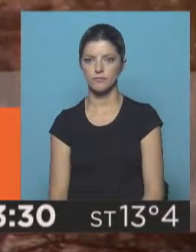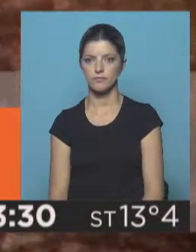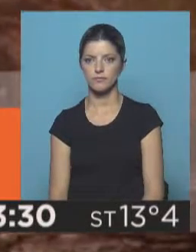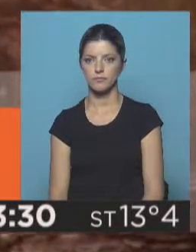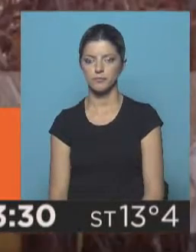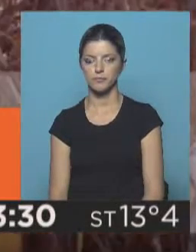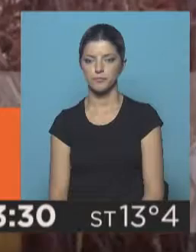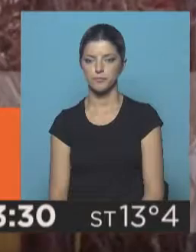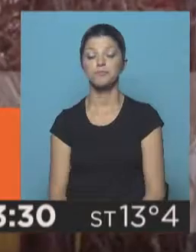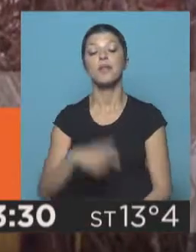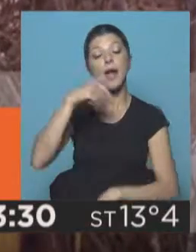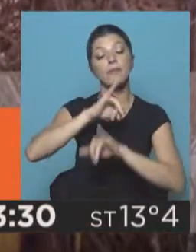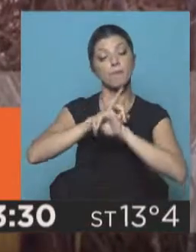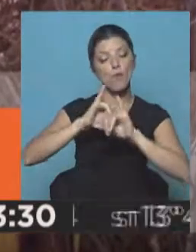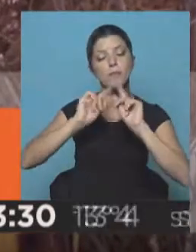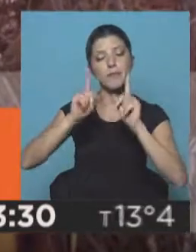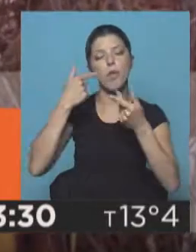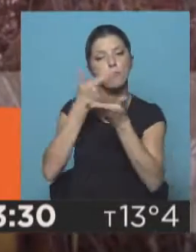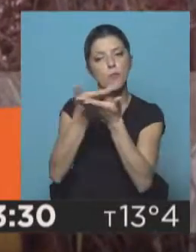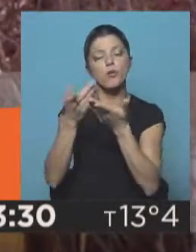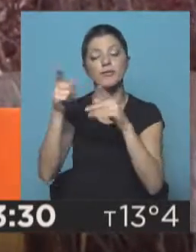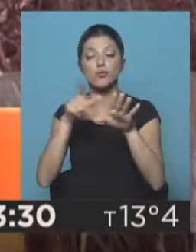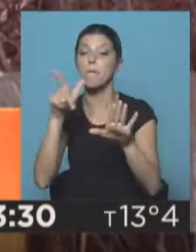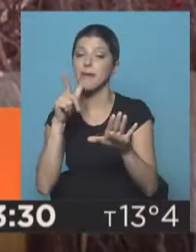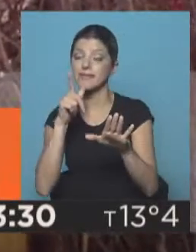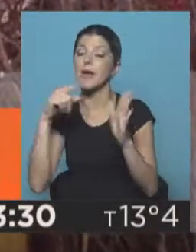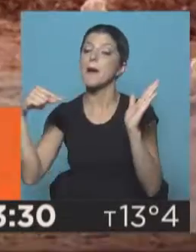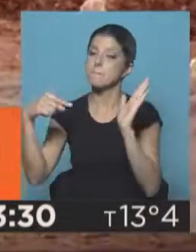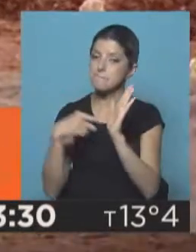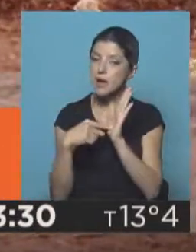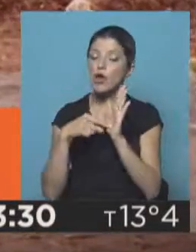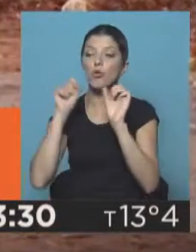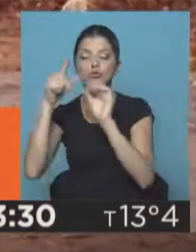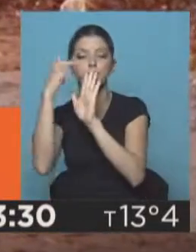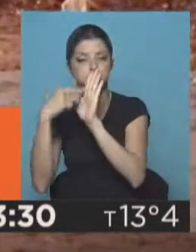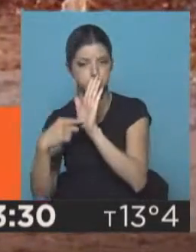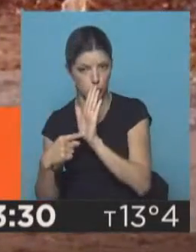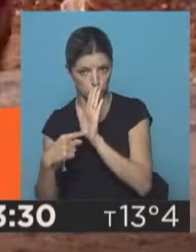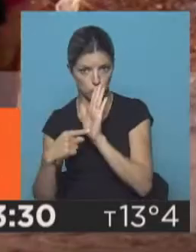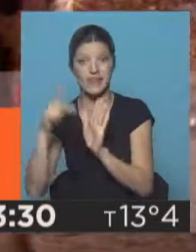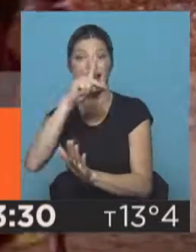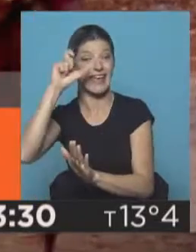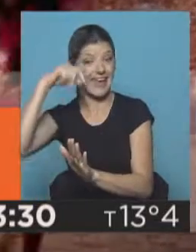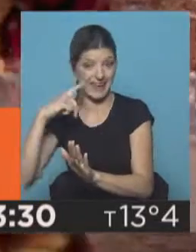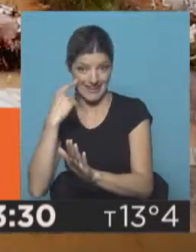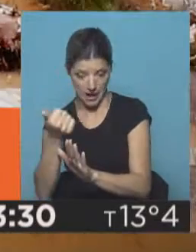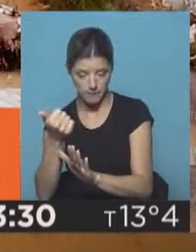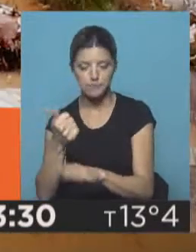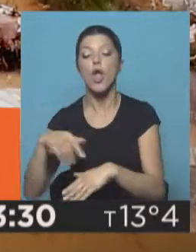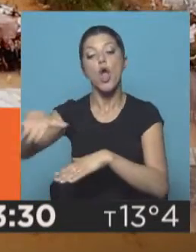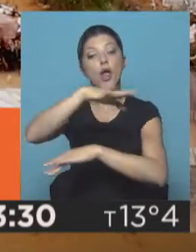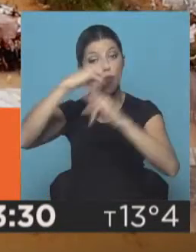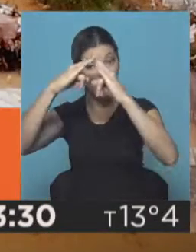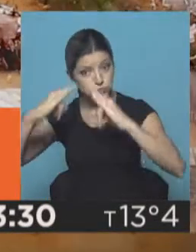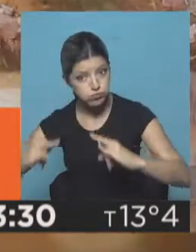El informe menciona un caso similar, pero a la vez con sus propias particularidades en Kenia. El campo de refugiados